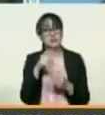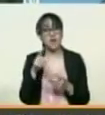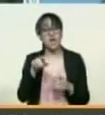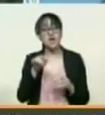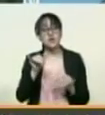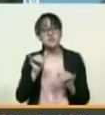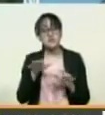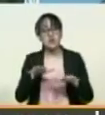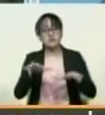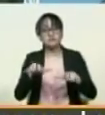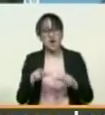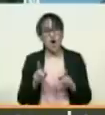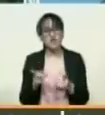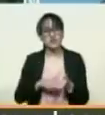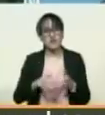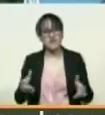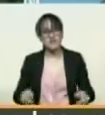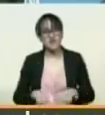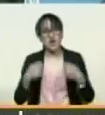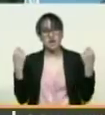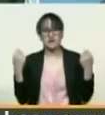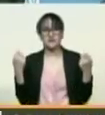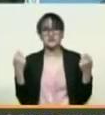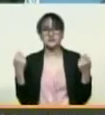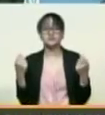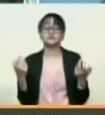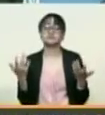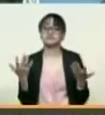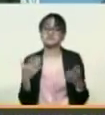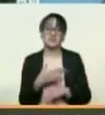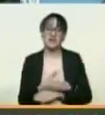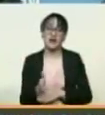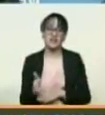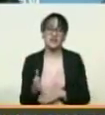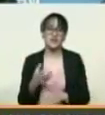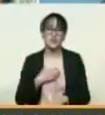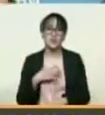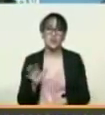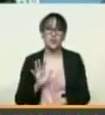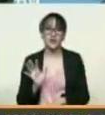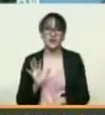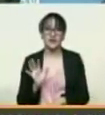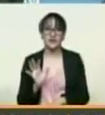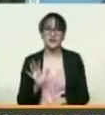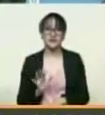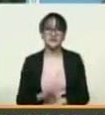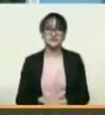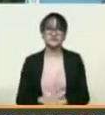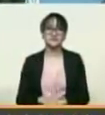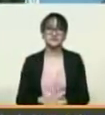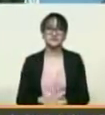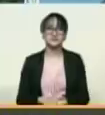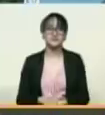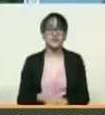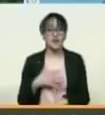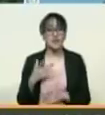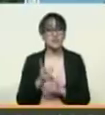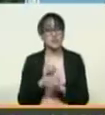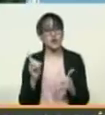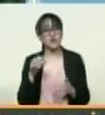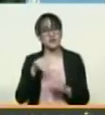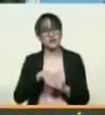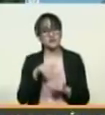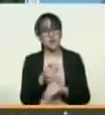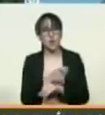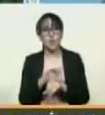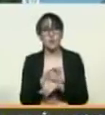convocarse de nuevo a la violencia y ya fue afortunadamente tarde para ello. Trataron de irse por una vía democrática, elecciones de